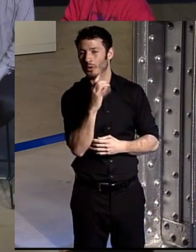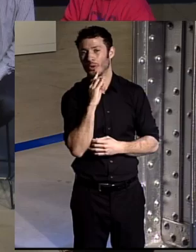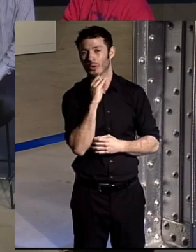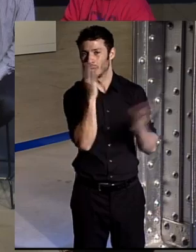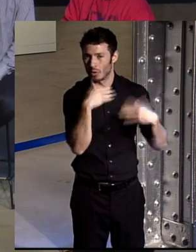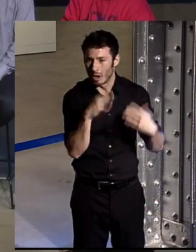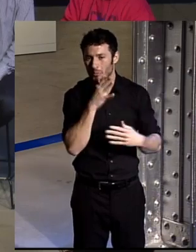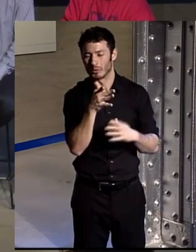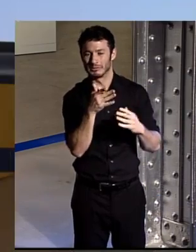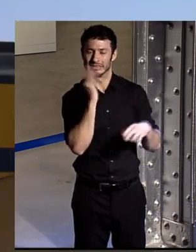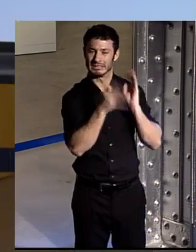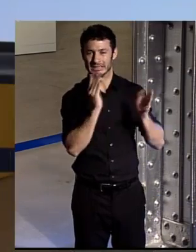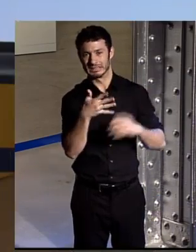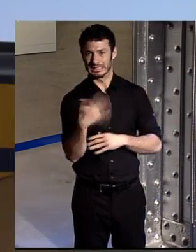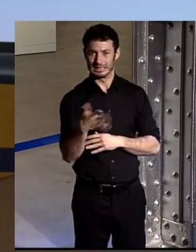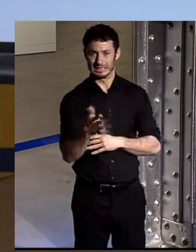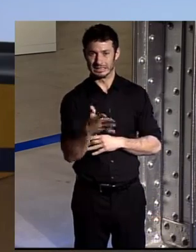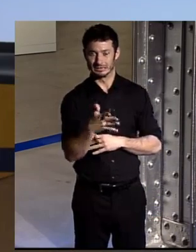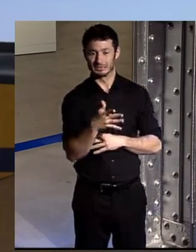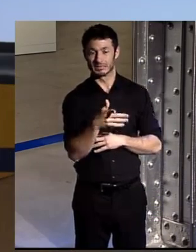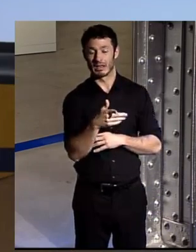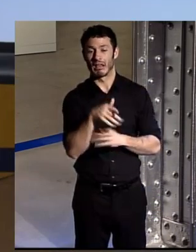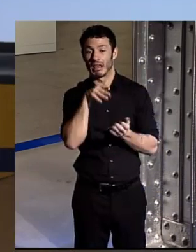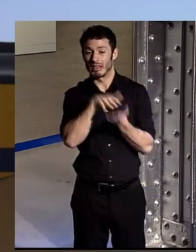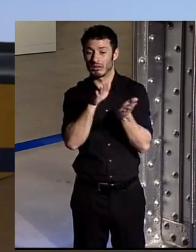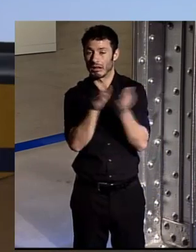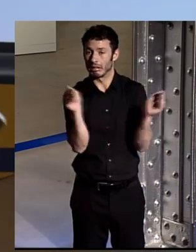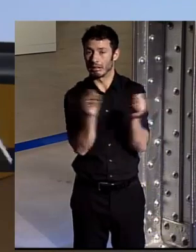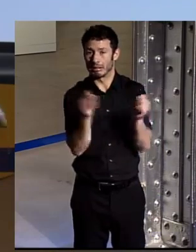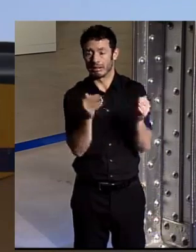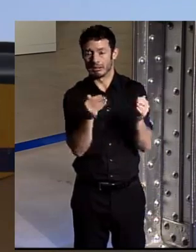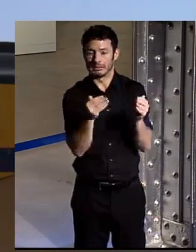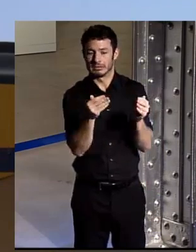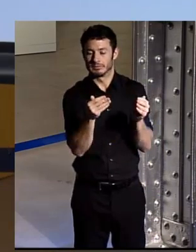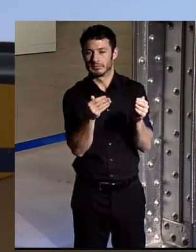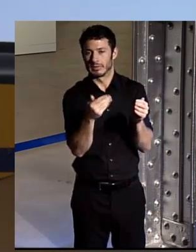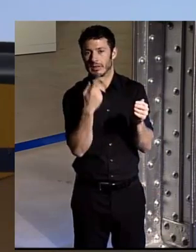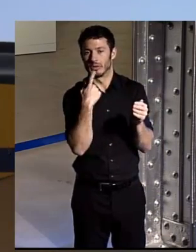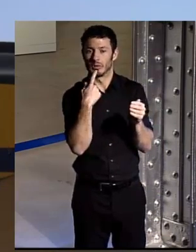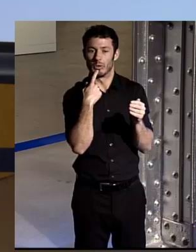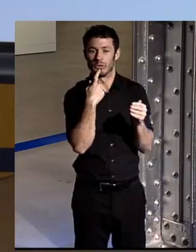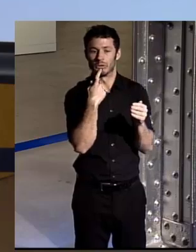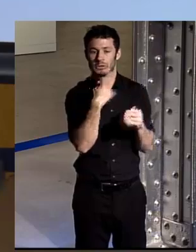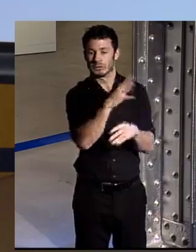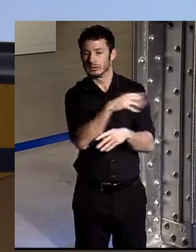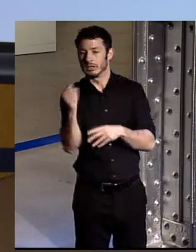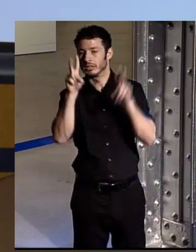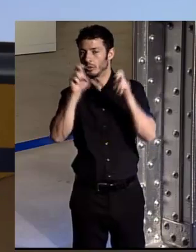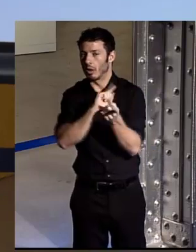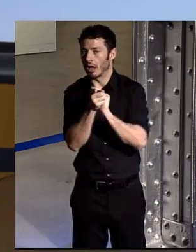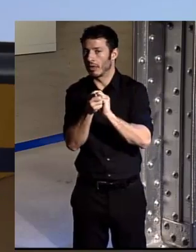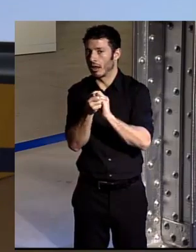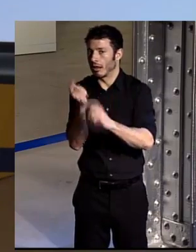trato que recibían, había alguna editorial pequeña que les hacía jugadas muy raras, como por ejemplo coger su libro, cambiarlo de título y venderlo de Strangis por otro